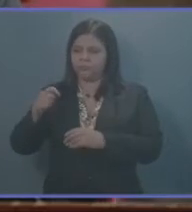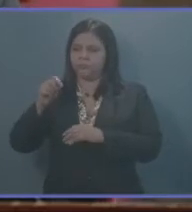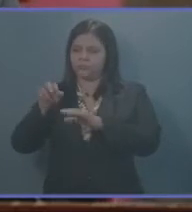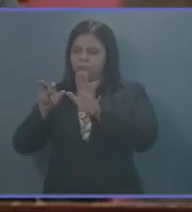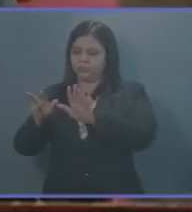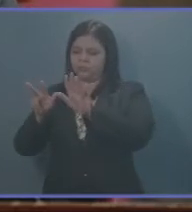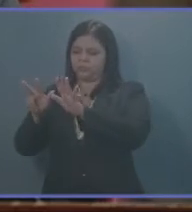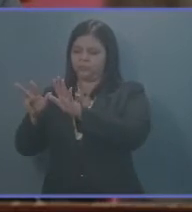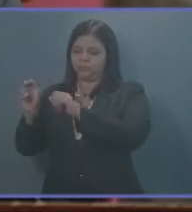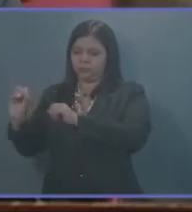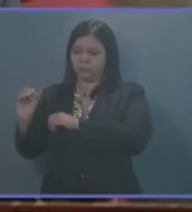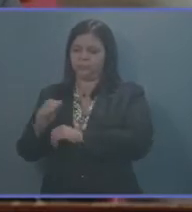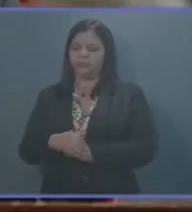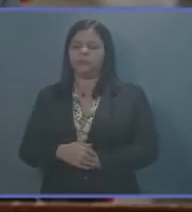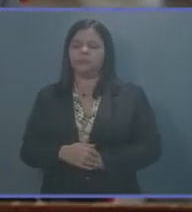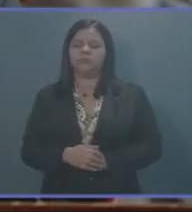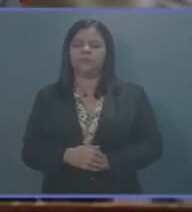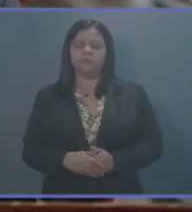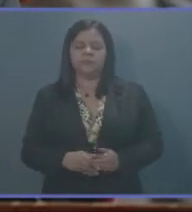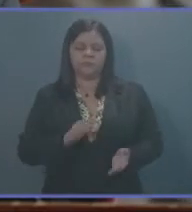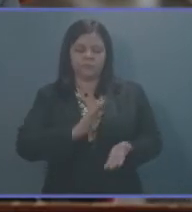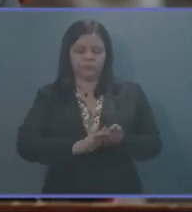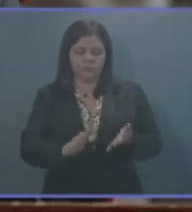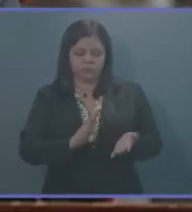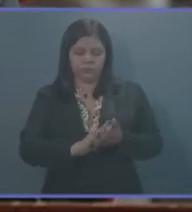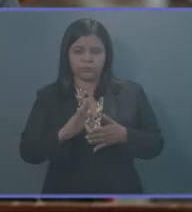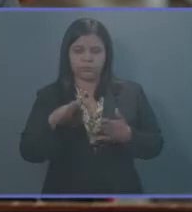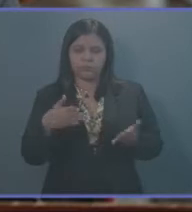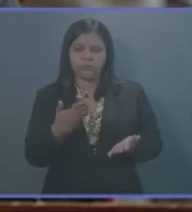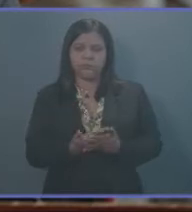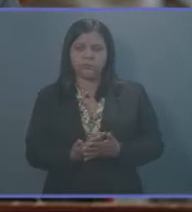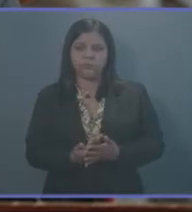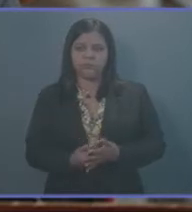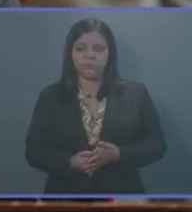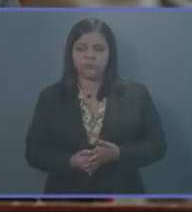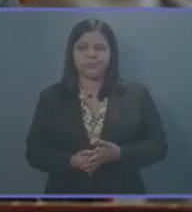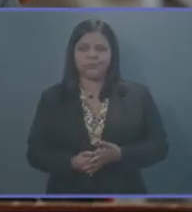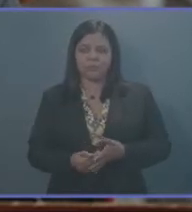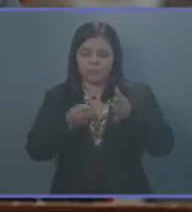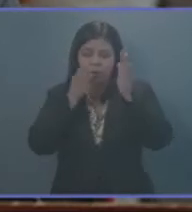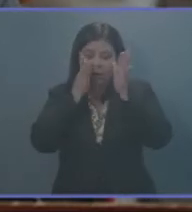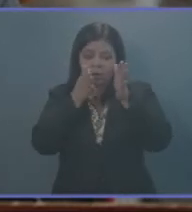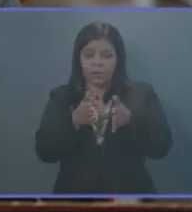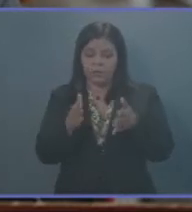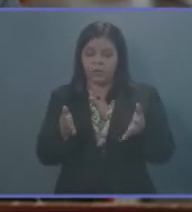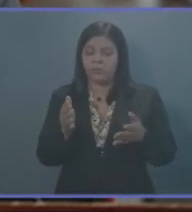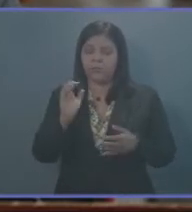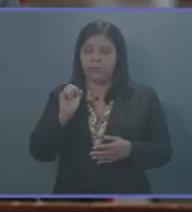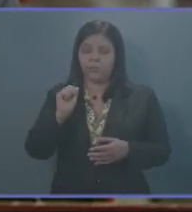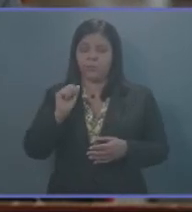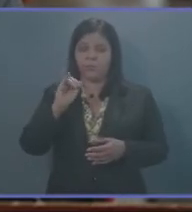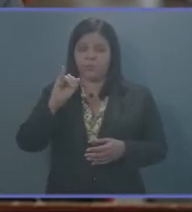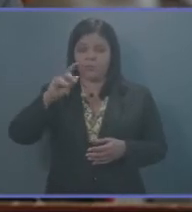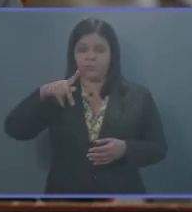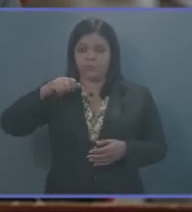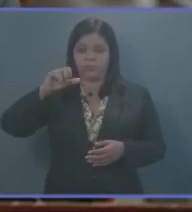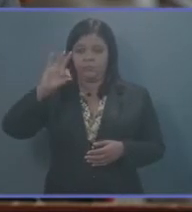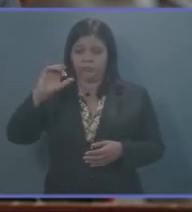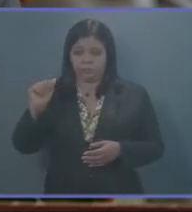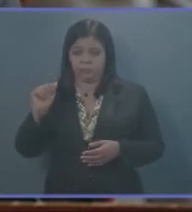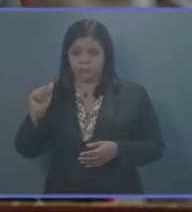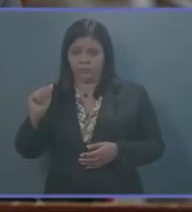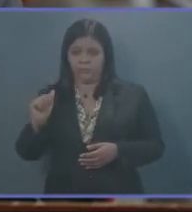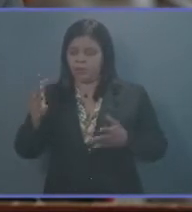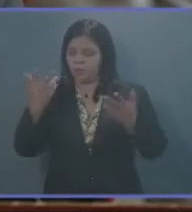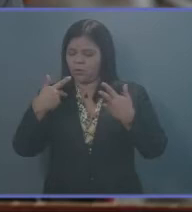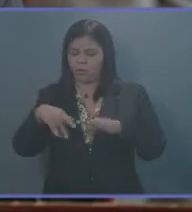88.564.880. Financiamiento al régimen de pensiones de previsión social de la Fuerza Armada. Transferencias